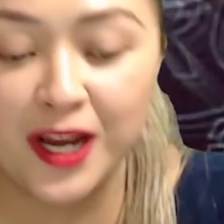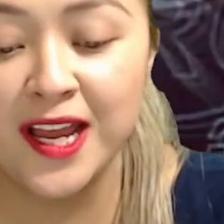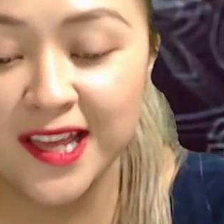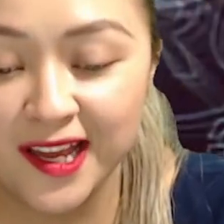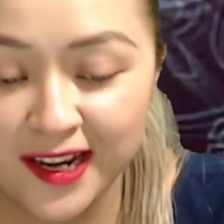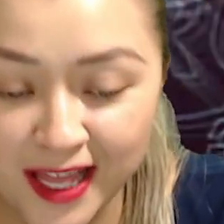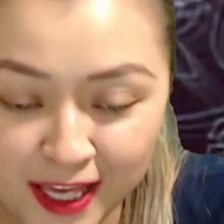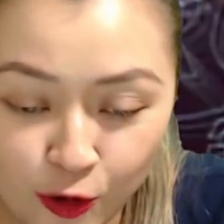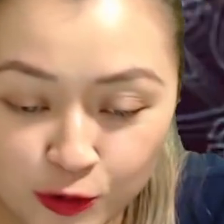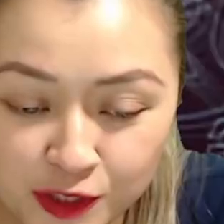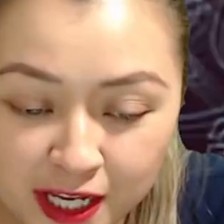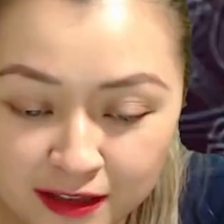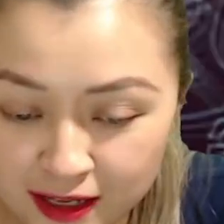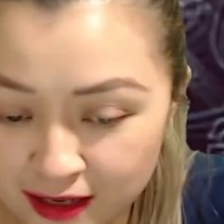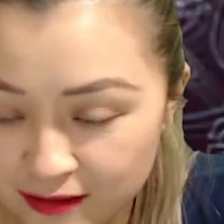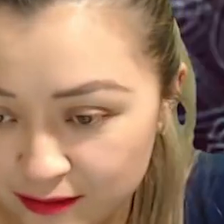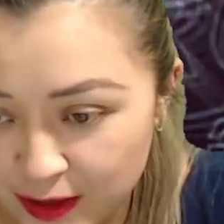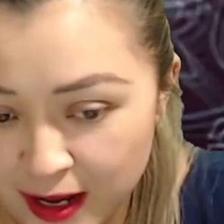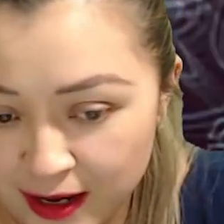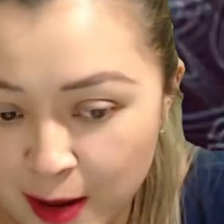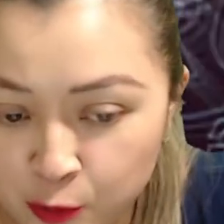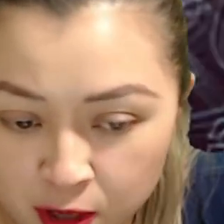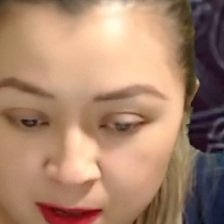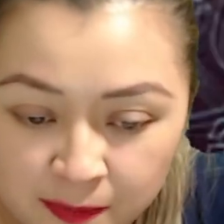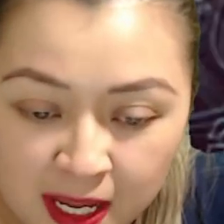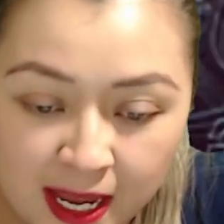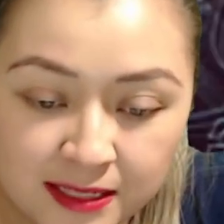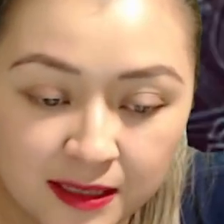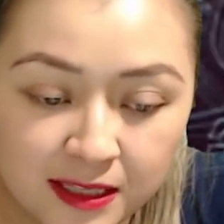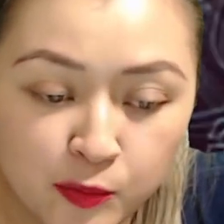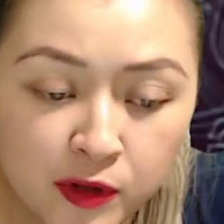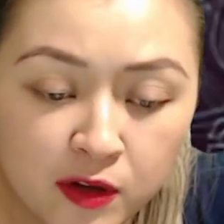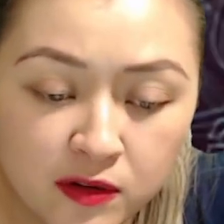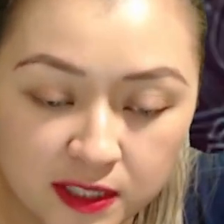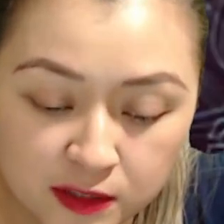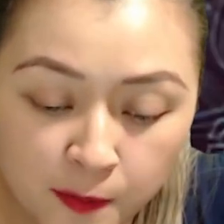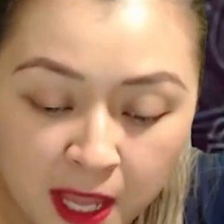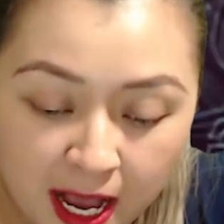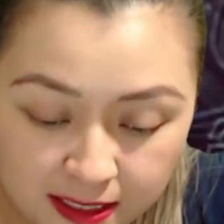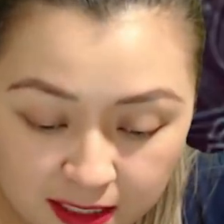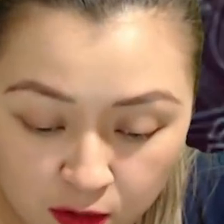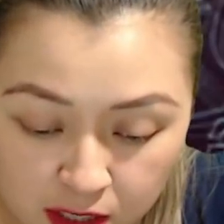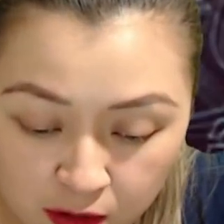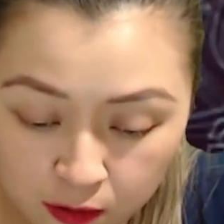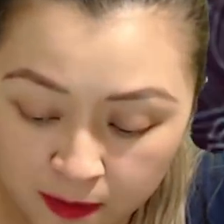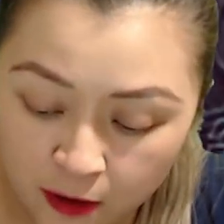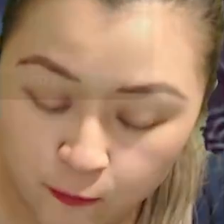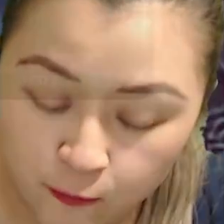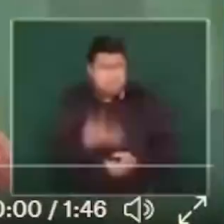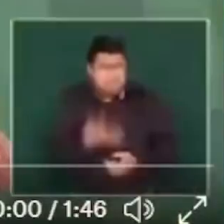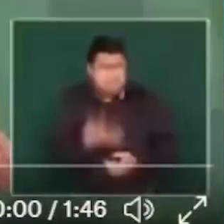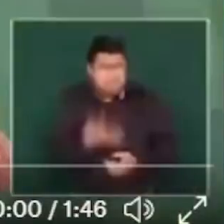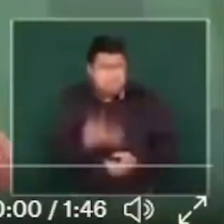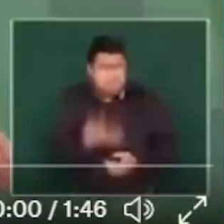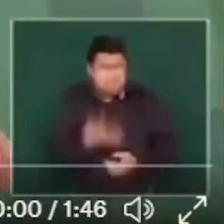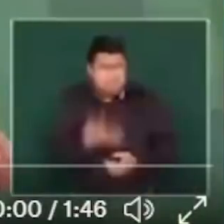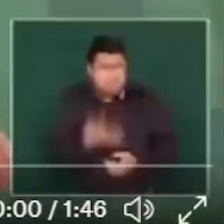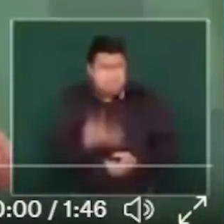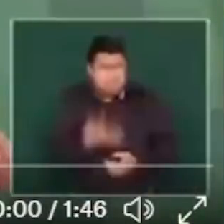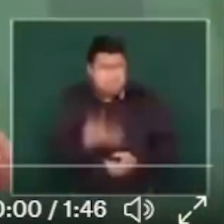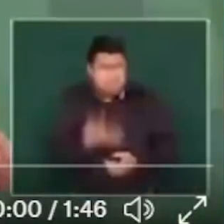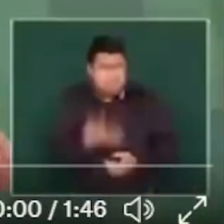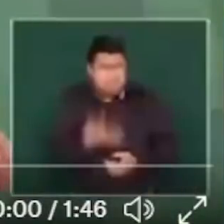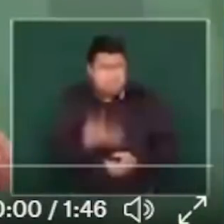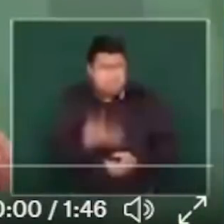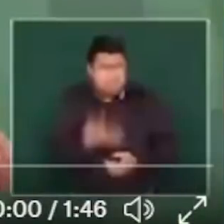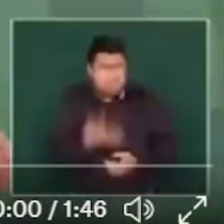no cree que nadie consciente apruebe este tipo de cosas, ¿no? Así lo dijo, fue muy